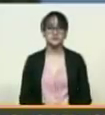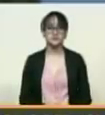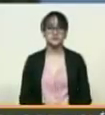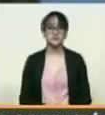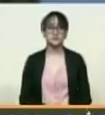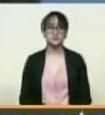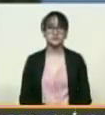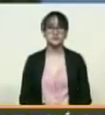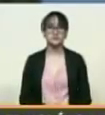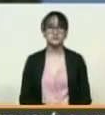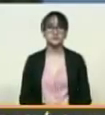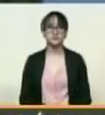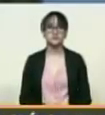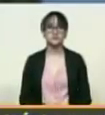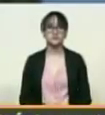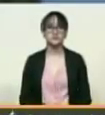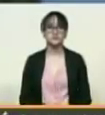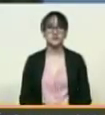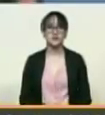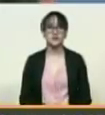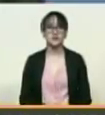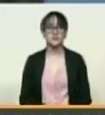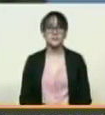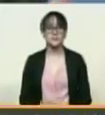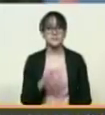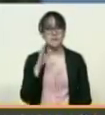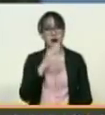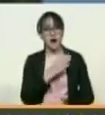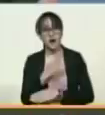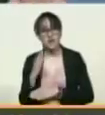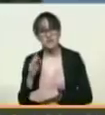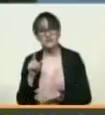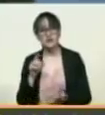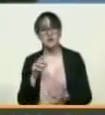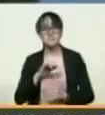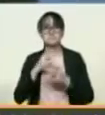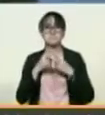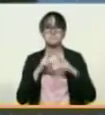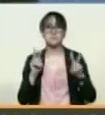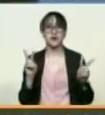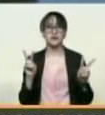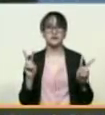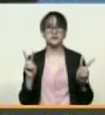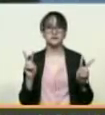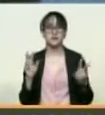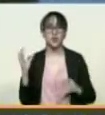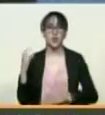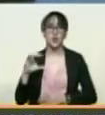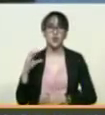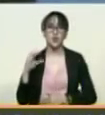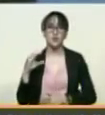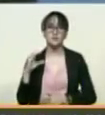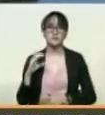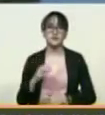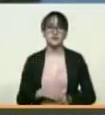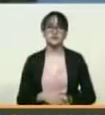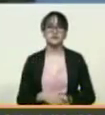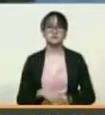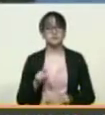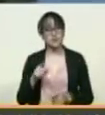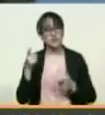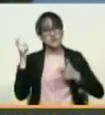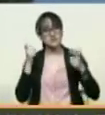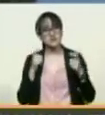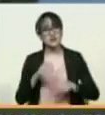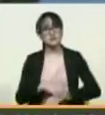Latina y el Caribe para hacer zona de paz es garantizar la paz en Colombia. Por eso el comandante Chávez, miren, se